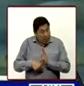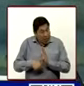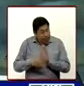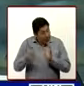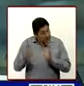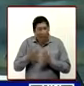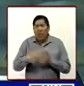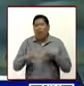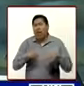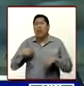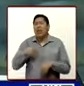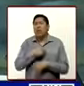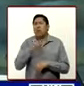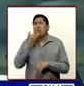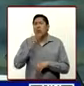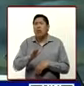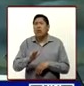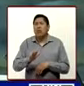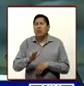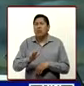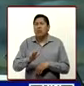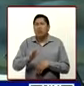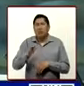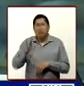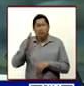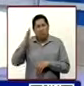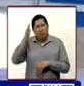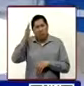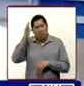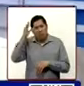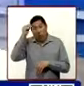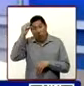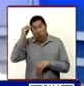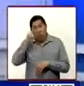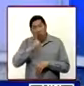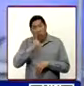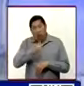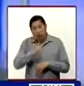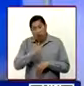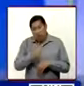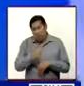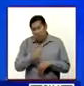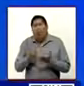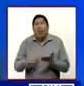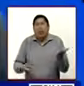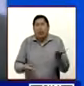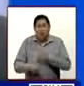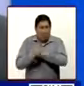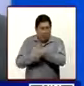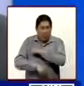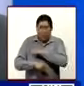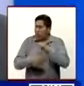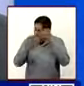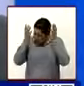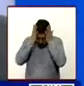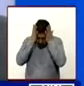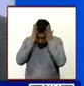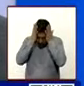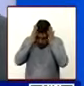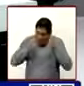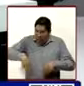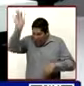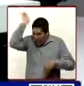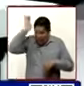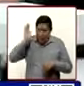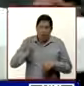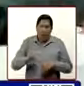esto, ¿qué hacemos con esos malos propietarios de animales? Tiene que haber sanciones. ¿Qué hacemos con aquellos que botan a la